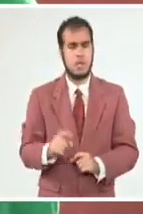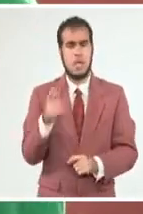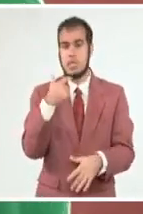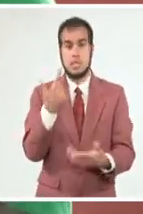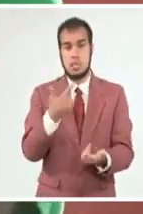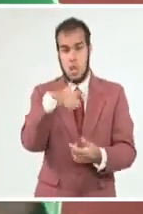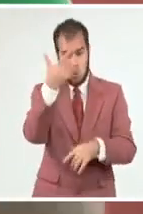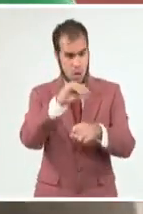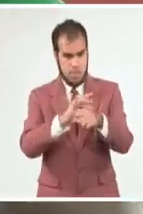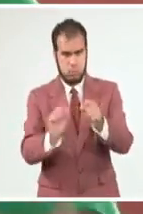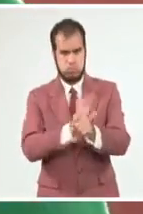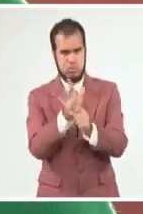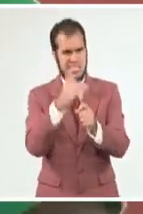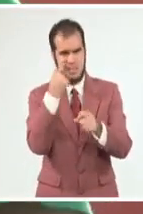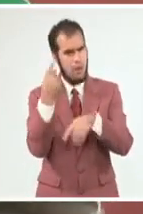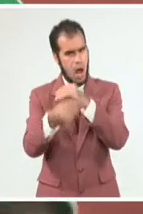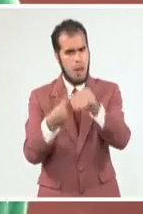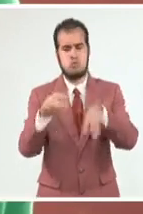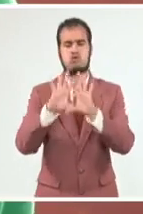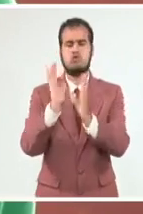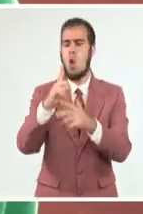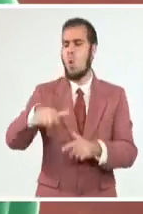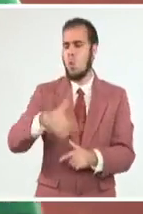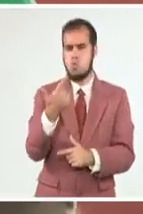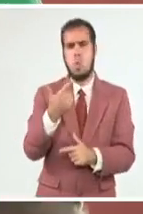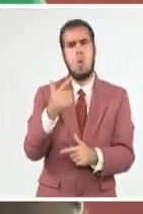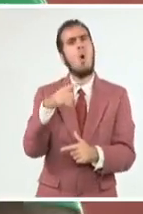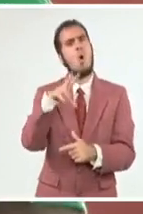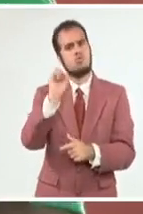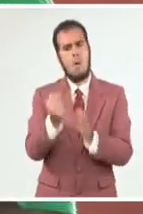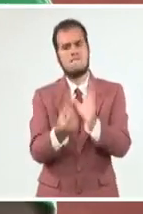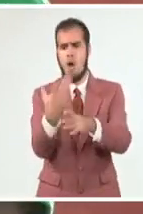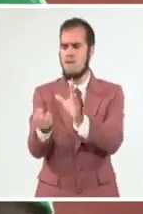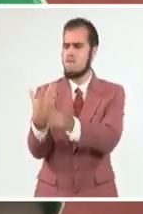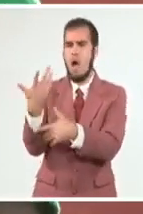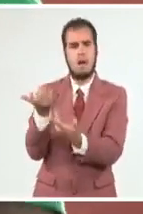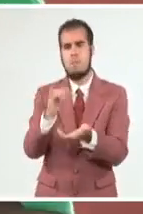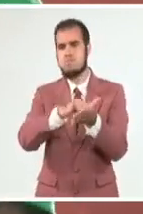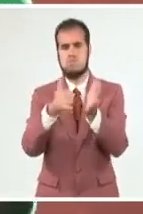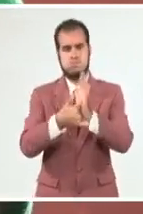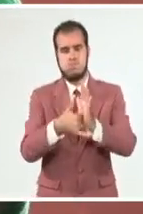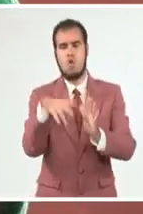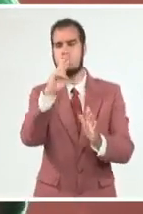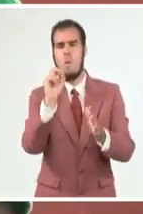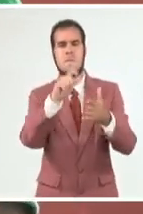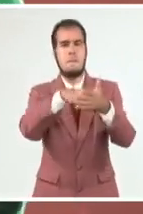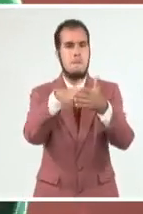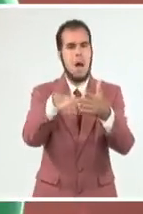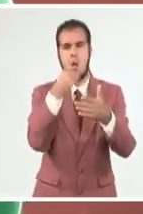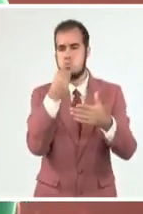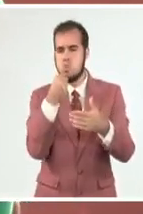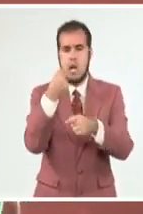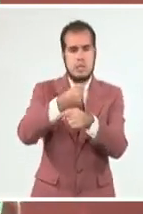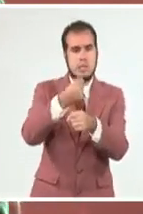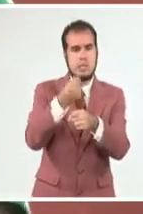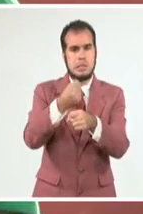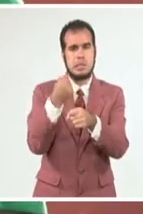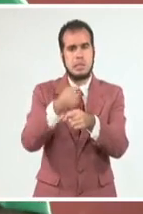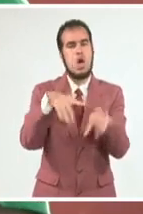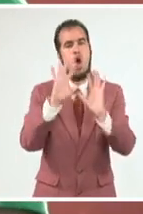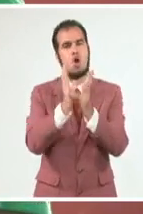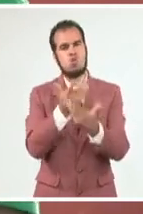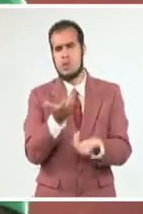cambio para la gestión cultural, como mismo para el emprendimiento, de readaptarse, de buscar estrategias de salvamento que han demostrado además